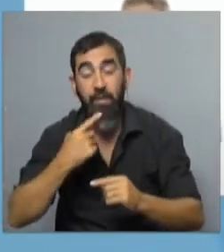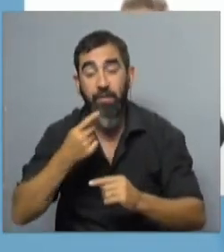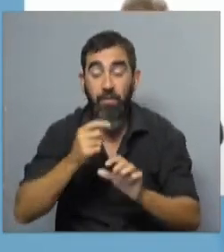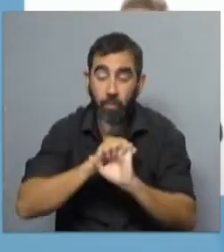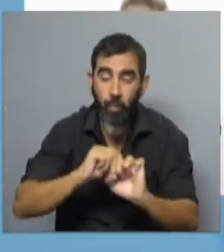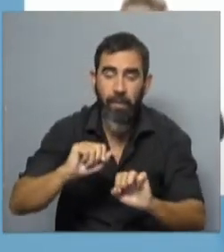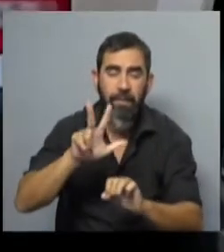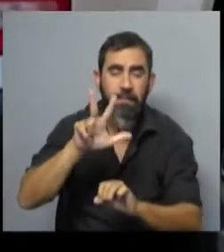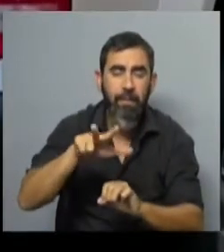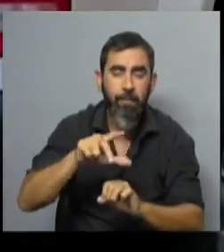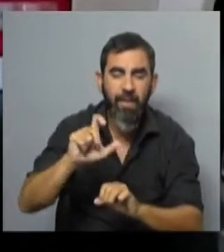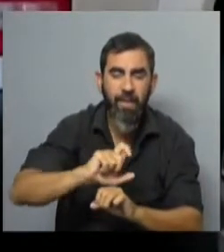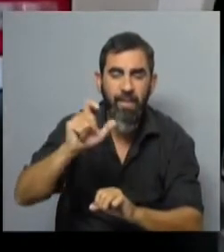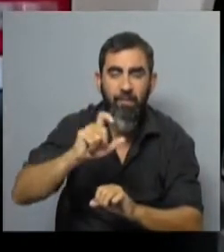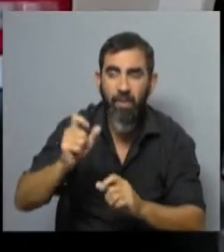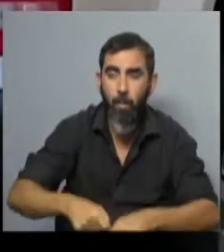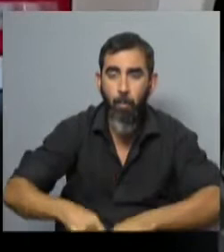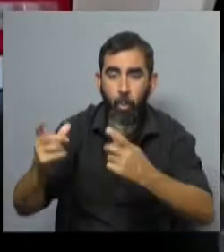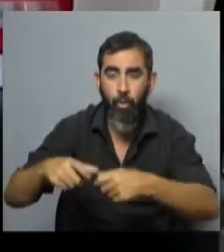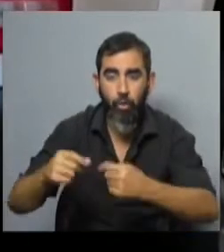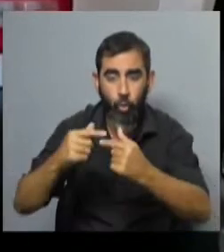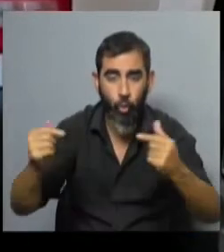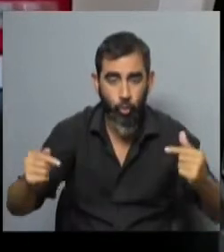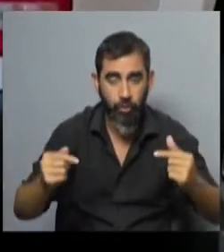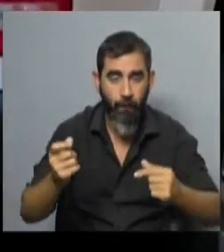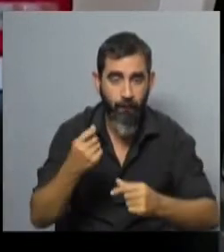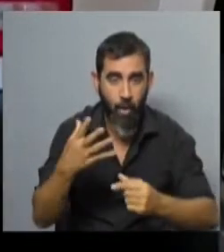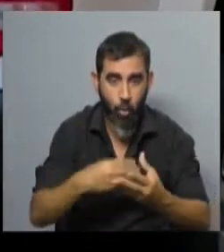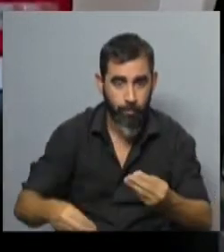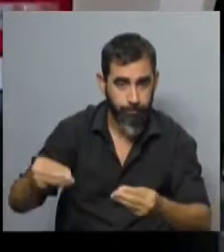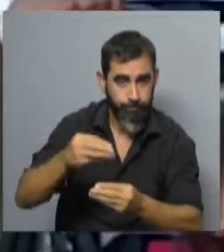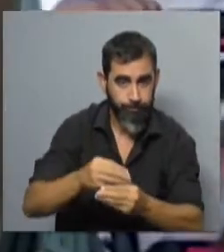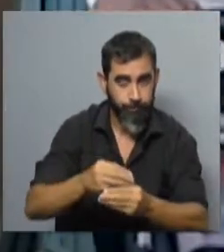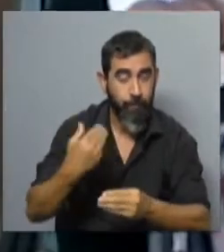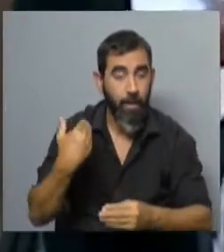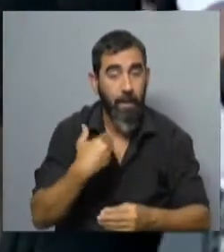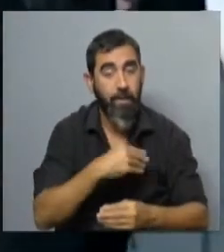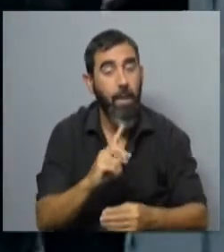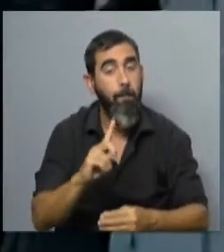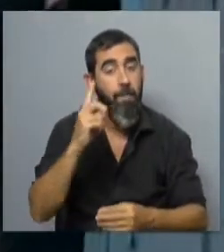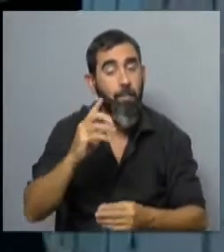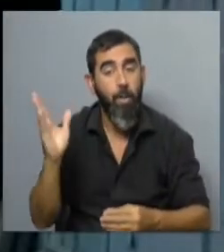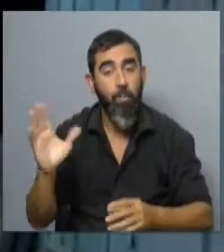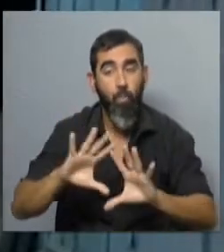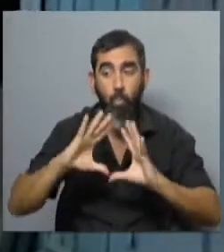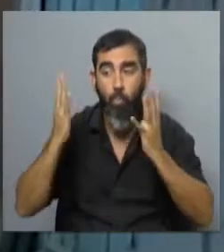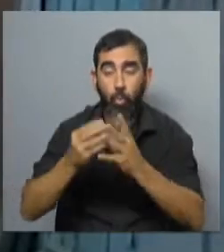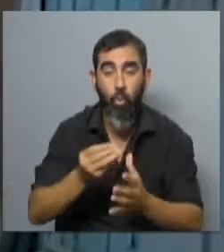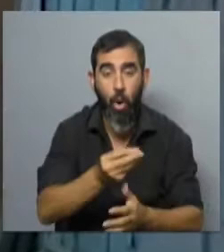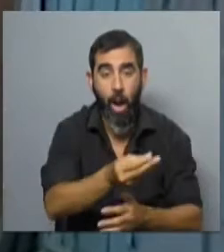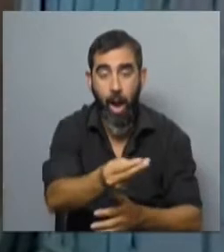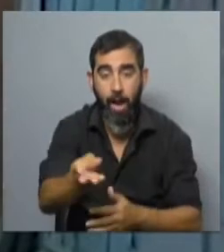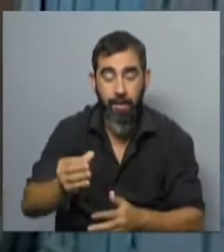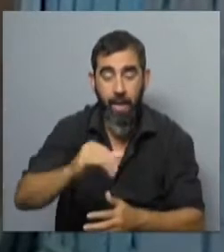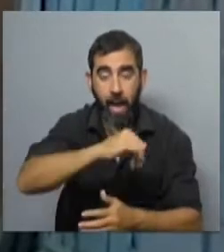aumentar por 3 meses el diferencial de exportación a estos productos de soja con valor agregado. Argentina, principal proveedor mundial de harina y aceite de